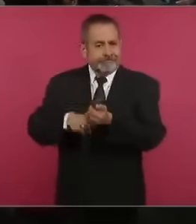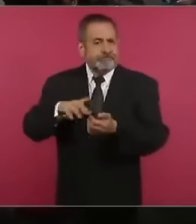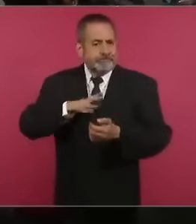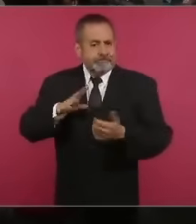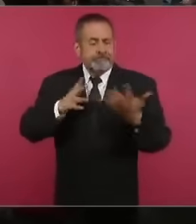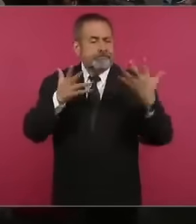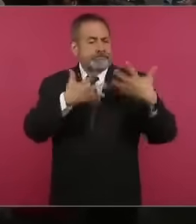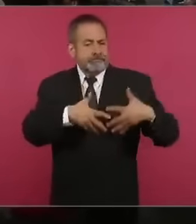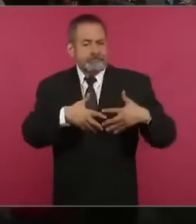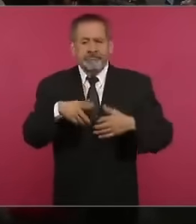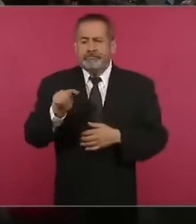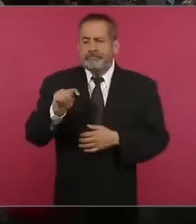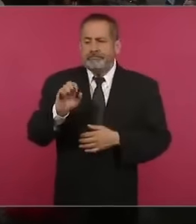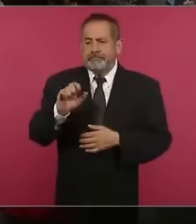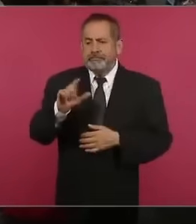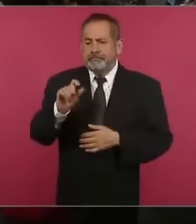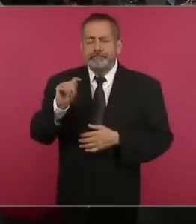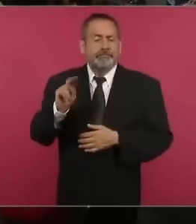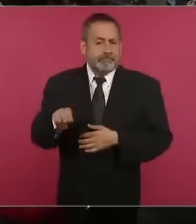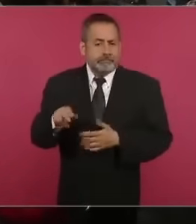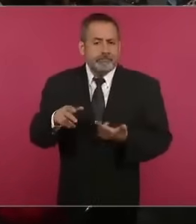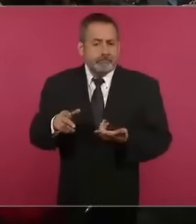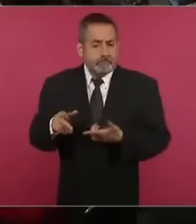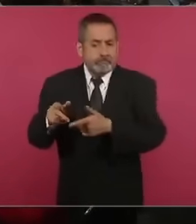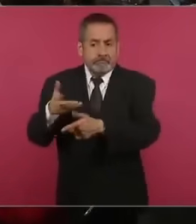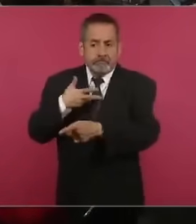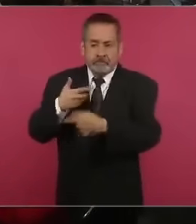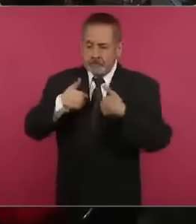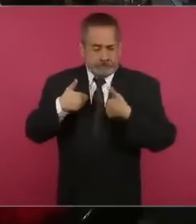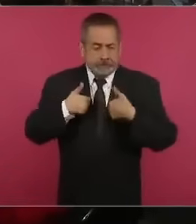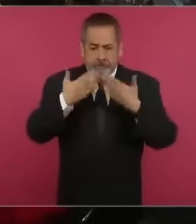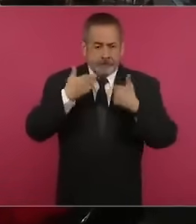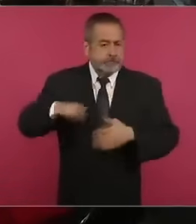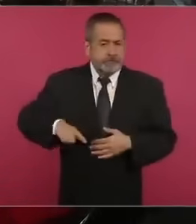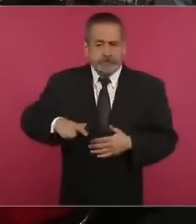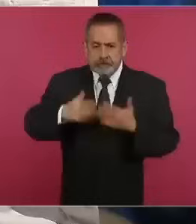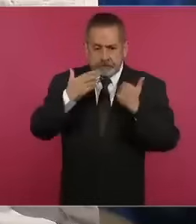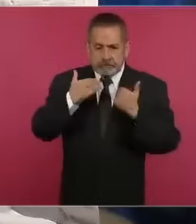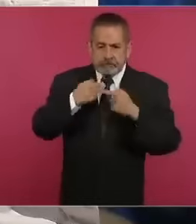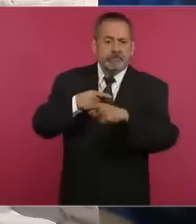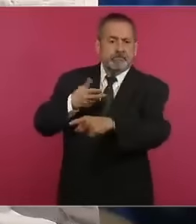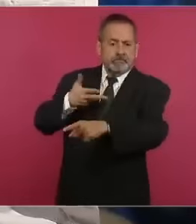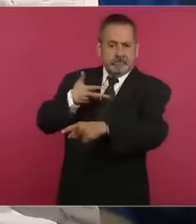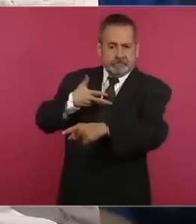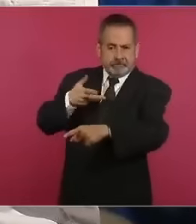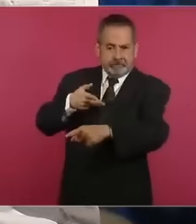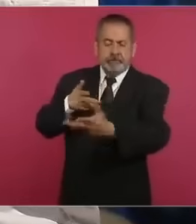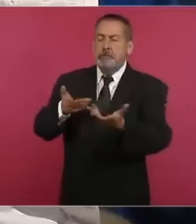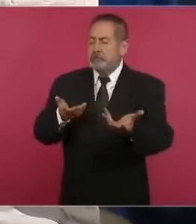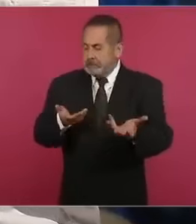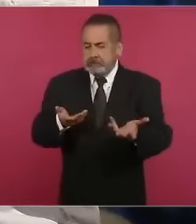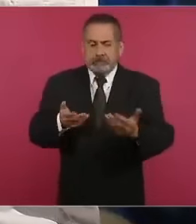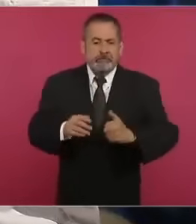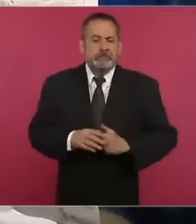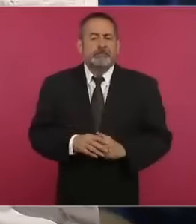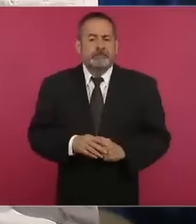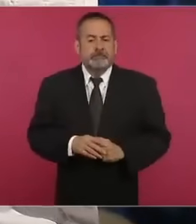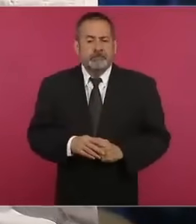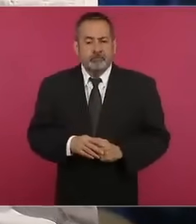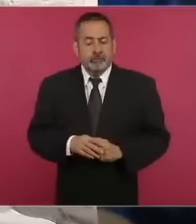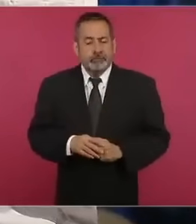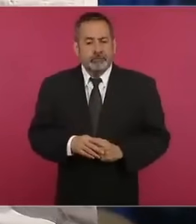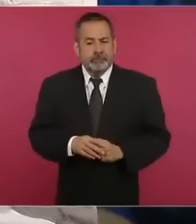que nosotros no tenemos. Ahora